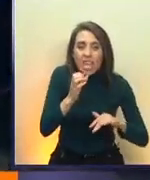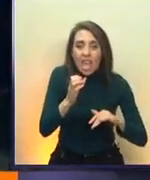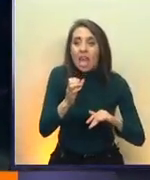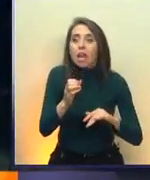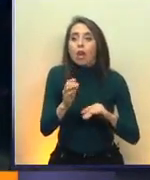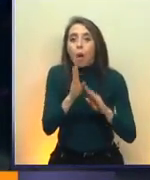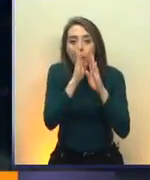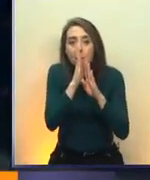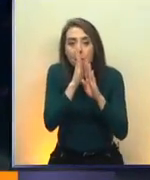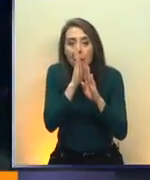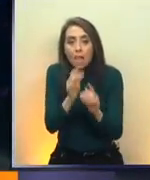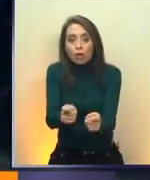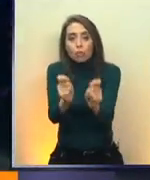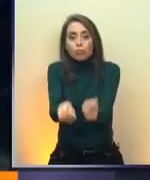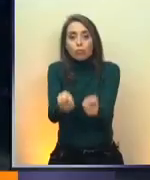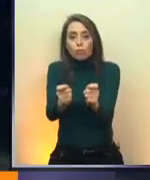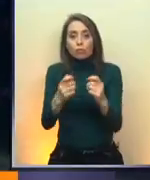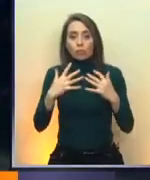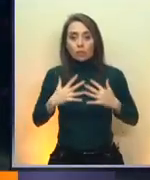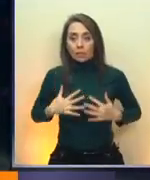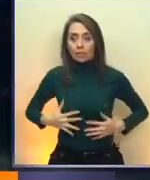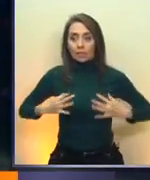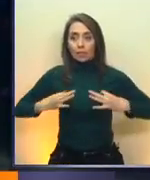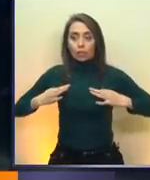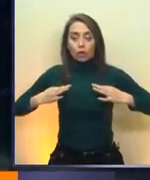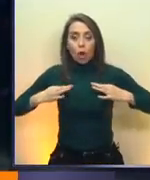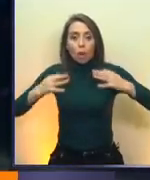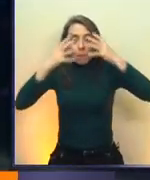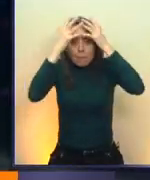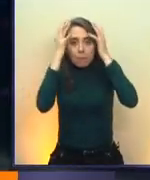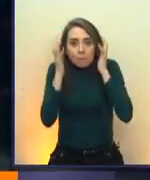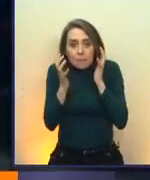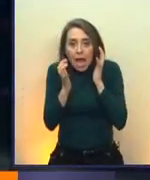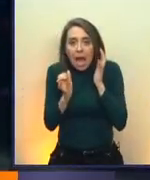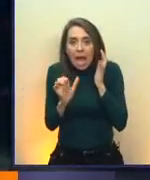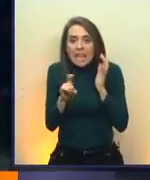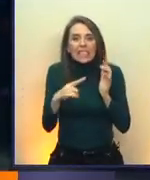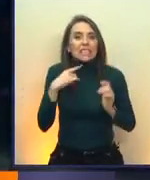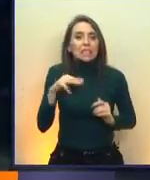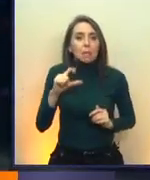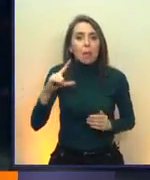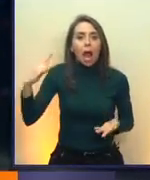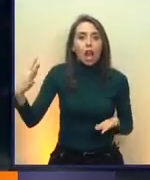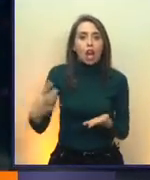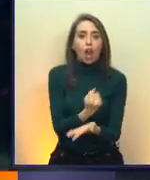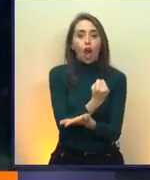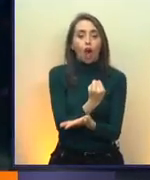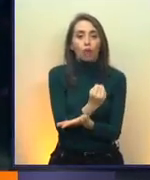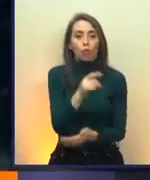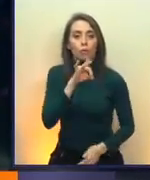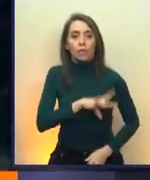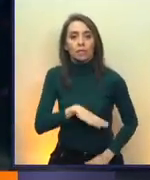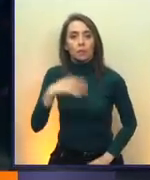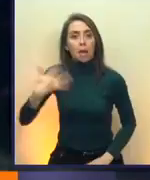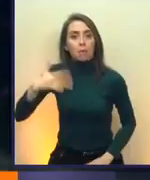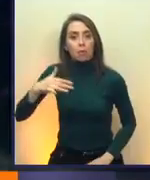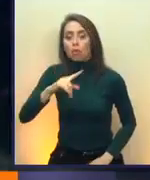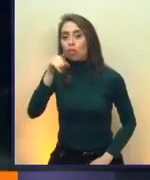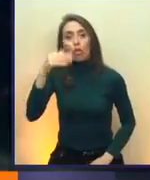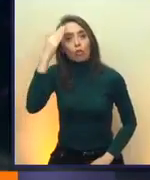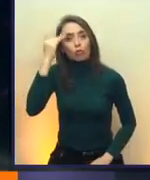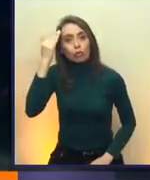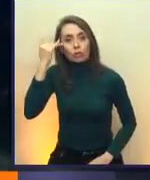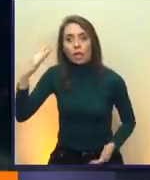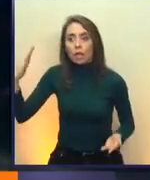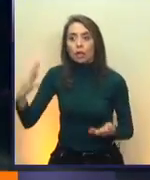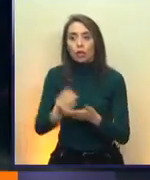por perros y vestido solo con ropa esquimal para conseguir uno de los logros nacionales más importantes y desconocidos: